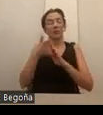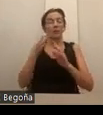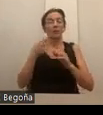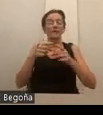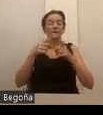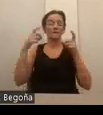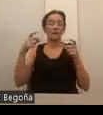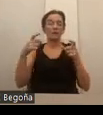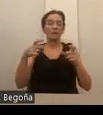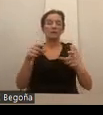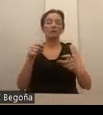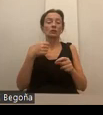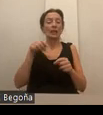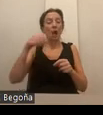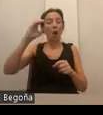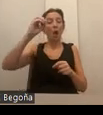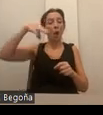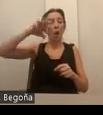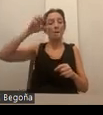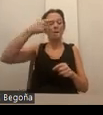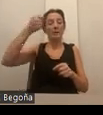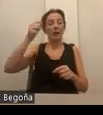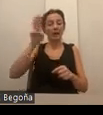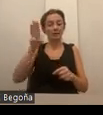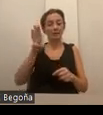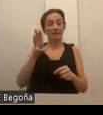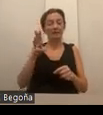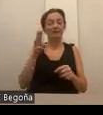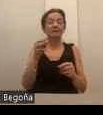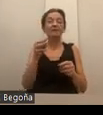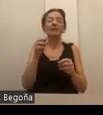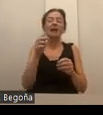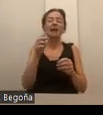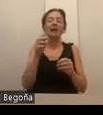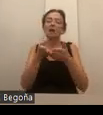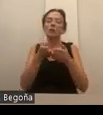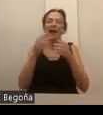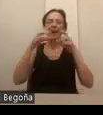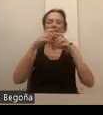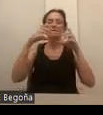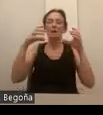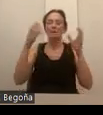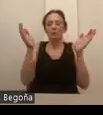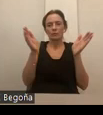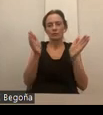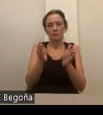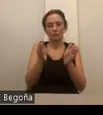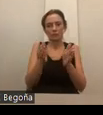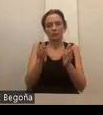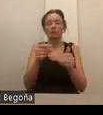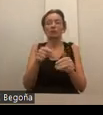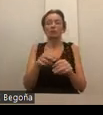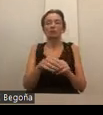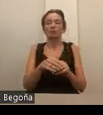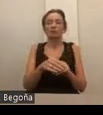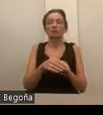omega 3 lo que hacen, actúan fundamentalmente como antiinflamatorios. Por lo tanto, nos pueden venir muy bien. Además, sabéis